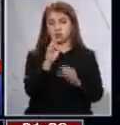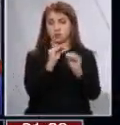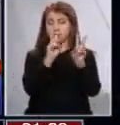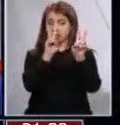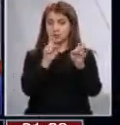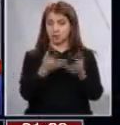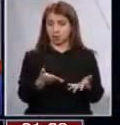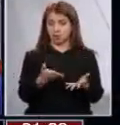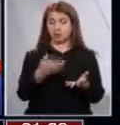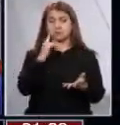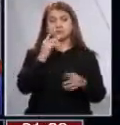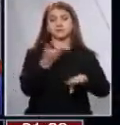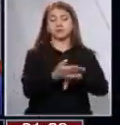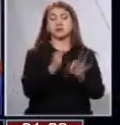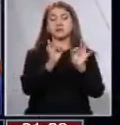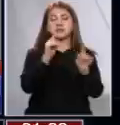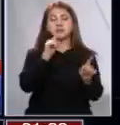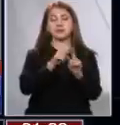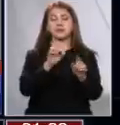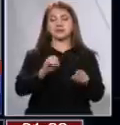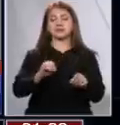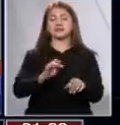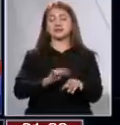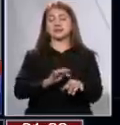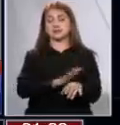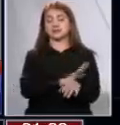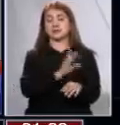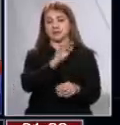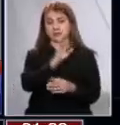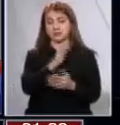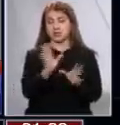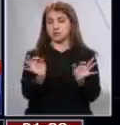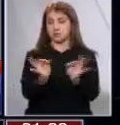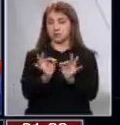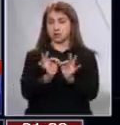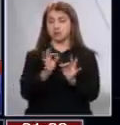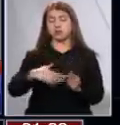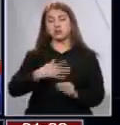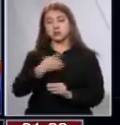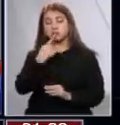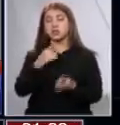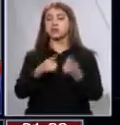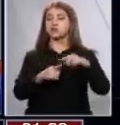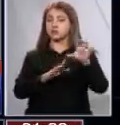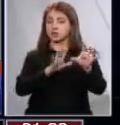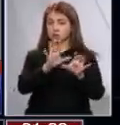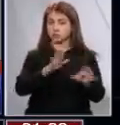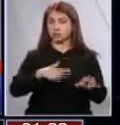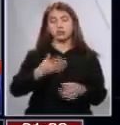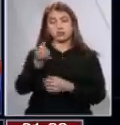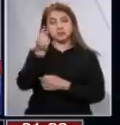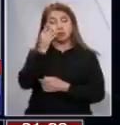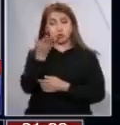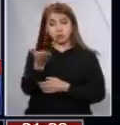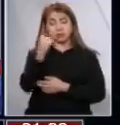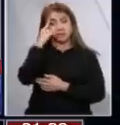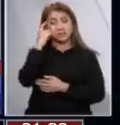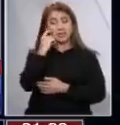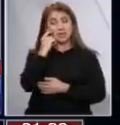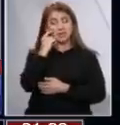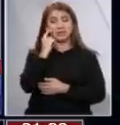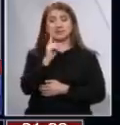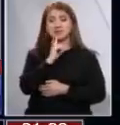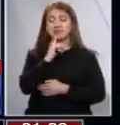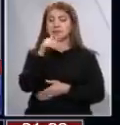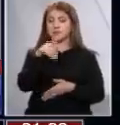tema ahora, que era una petición especialmente sensible para la Democracia Cristiana. Ya lo hemos explicado. Pero quiero preguntarle otra cosa. Quiero saber si usted cree que